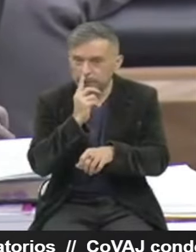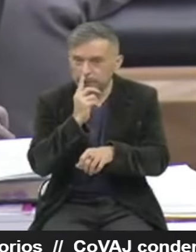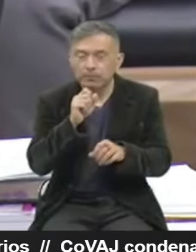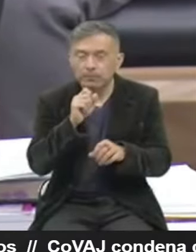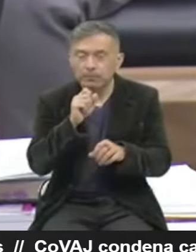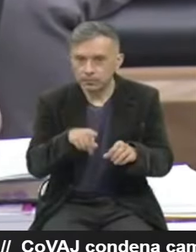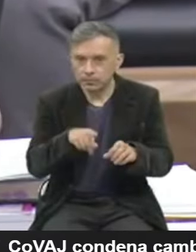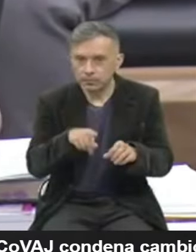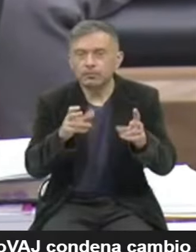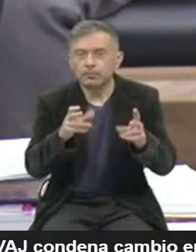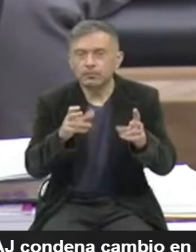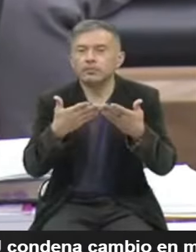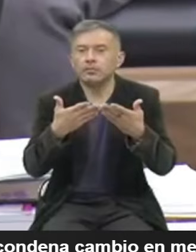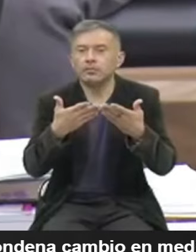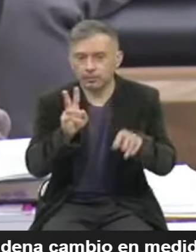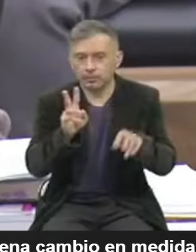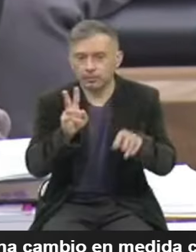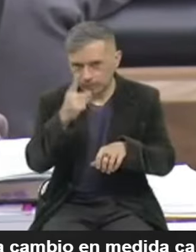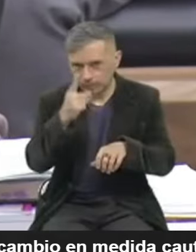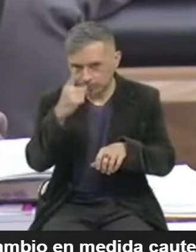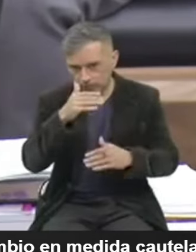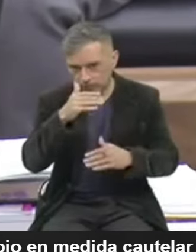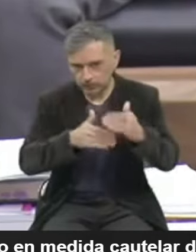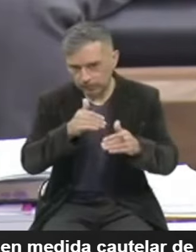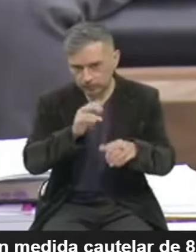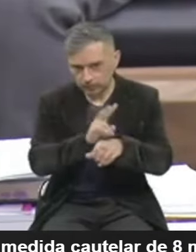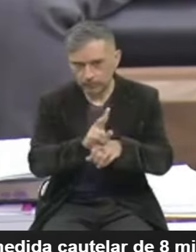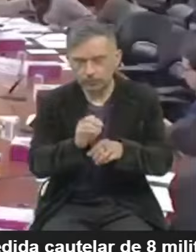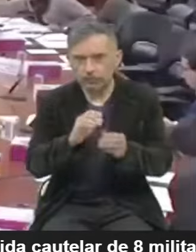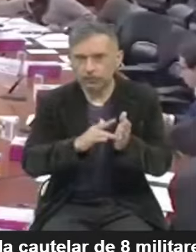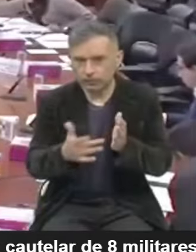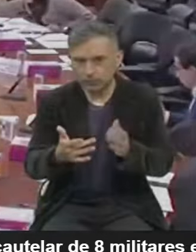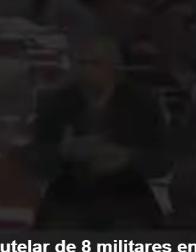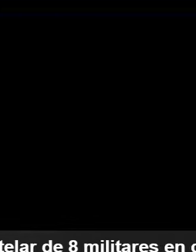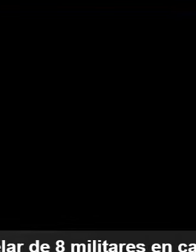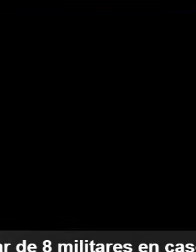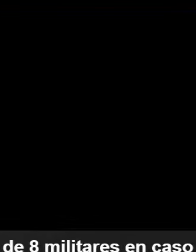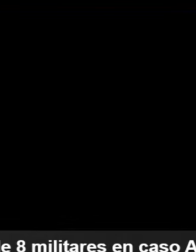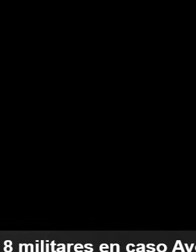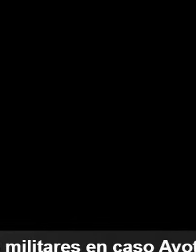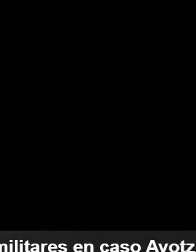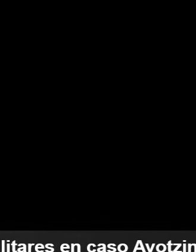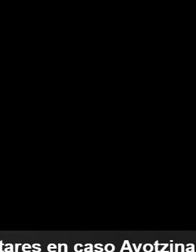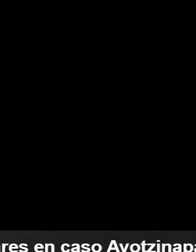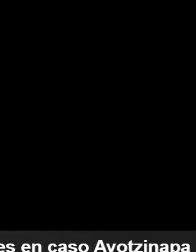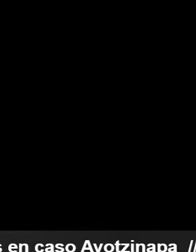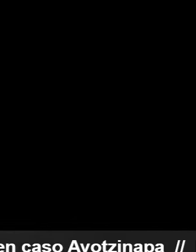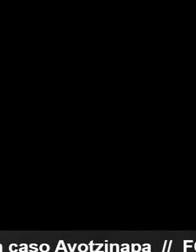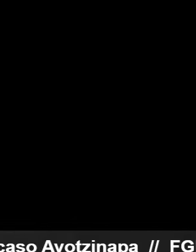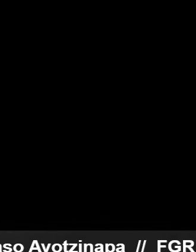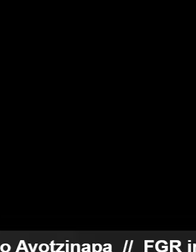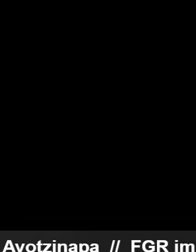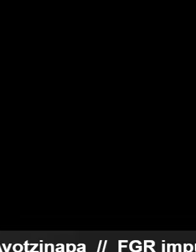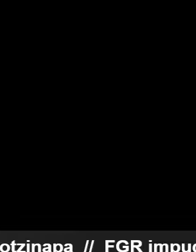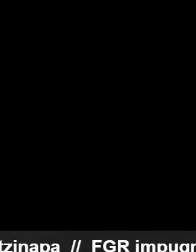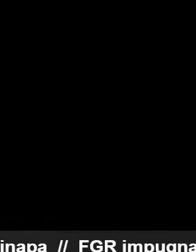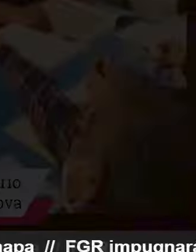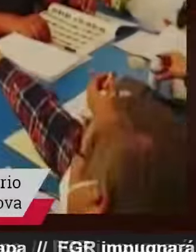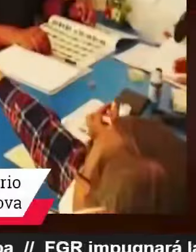convocatorias abiertas para la observación de todo el proceso Gracias presidenta